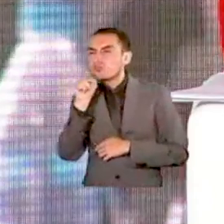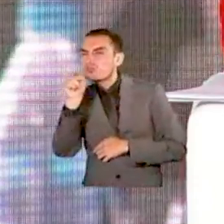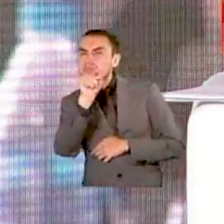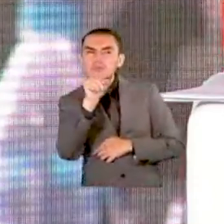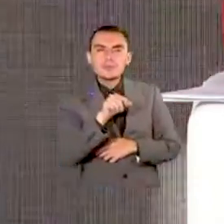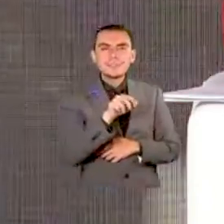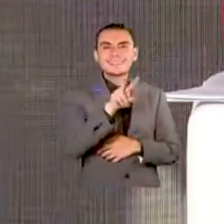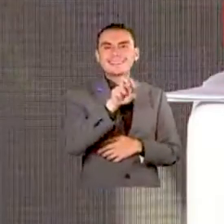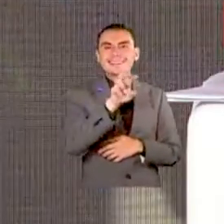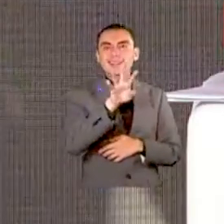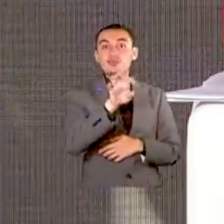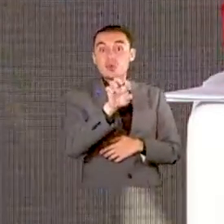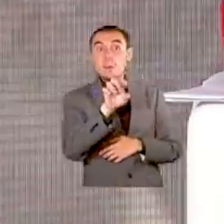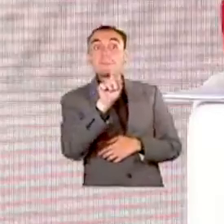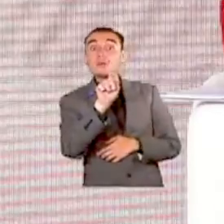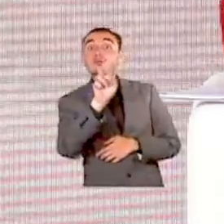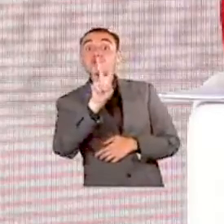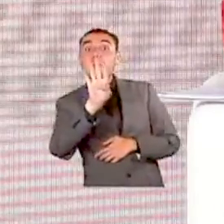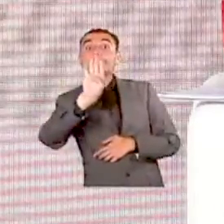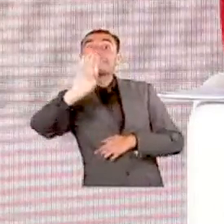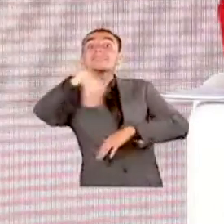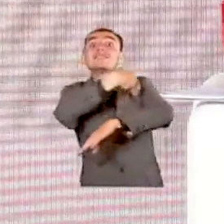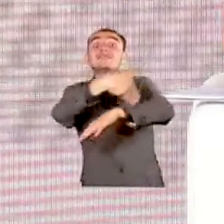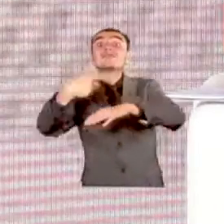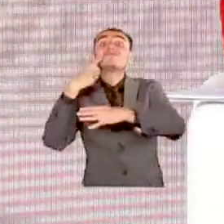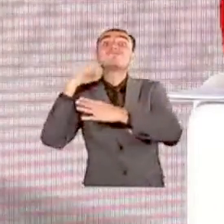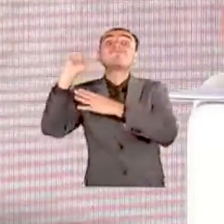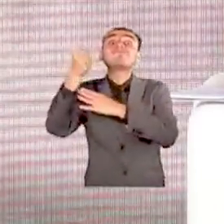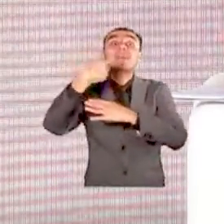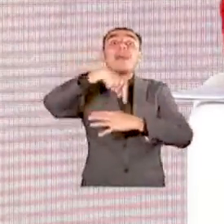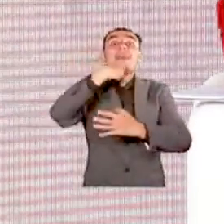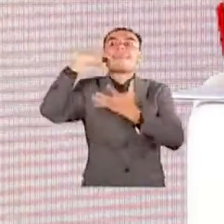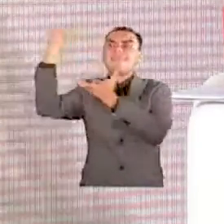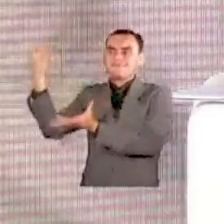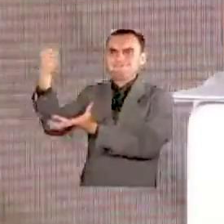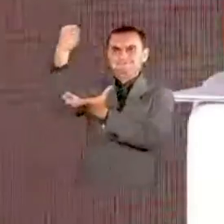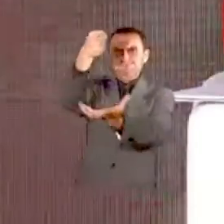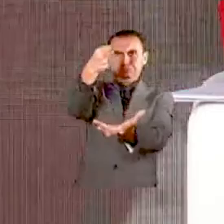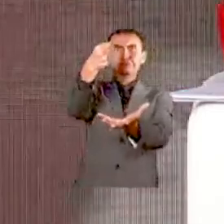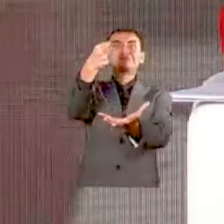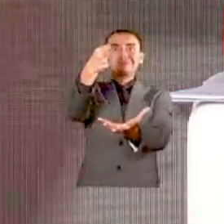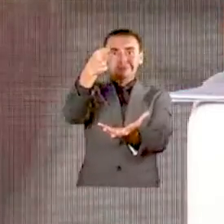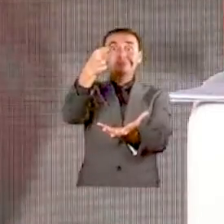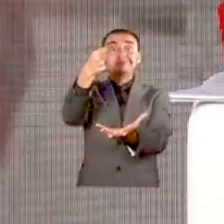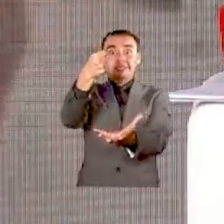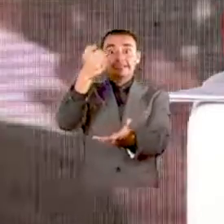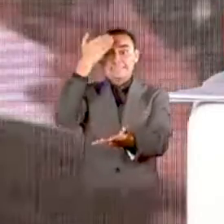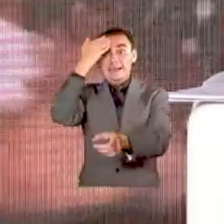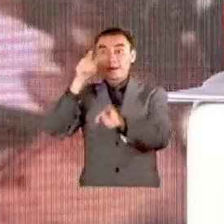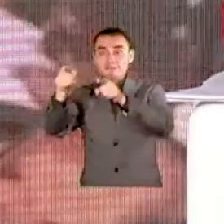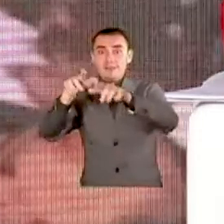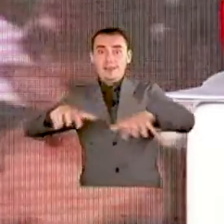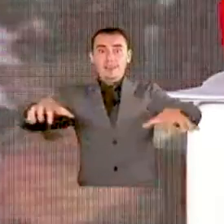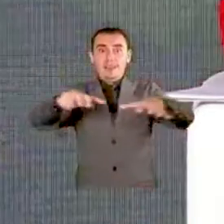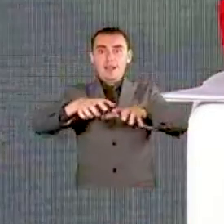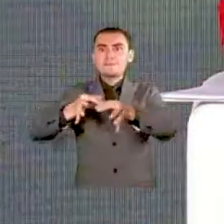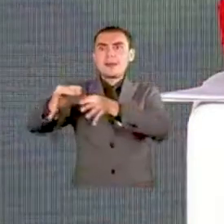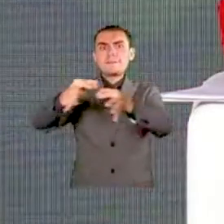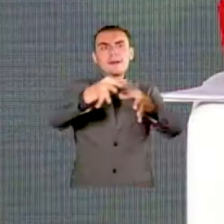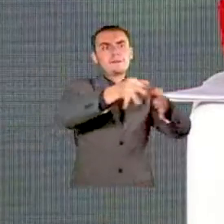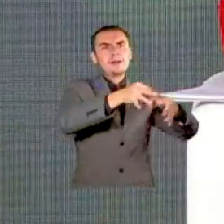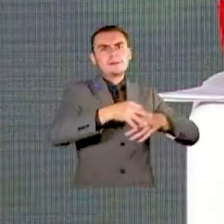billones de pesos del presupuesto nacional, del dinero que se van en muchas acciones regionales o nacionales